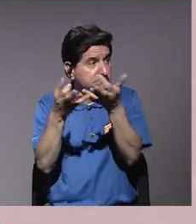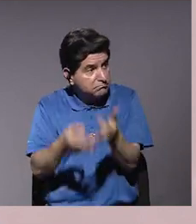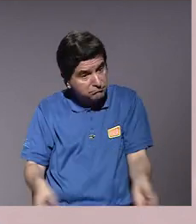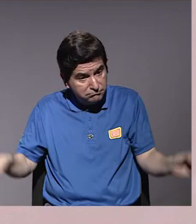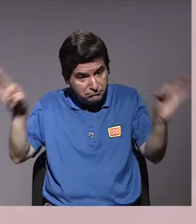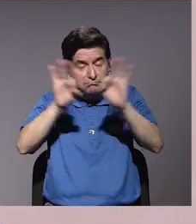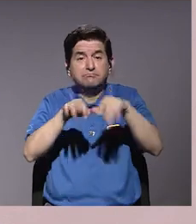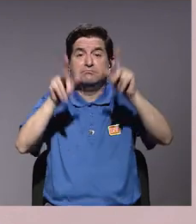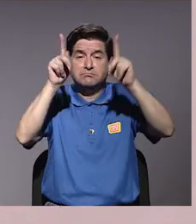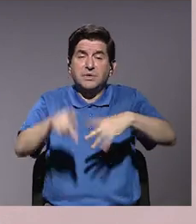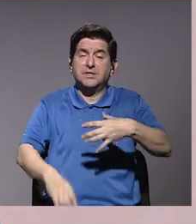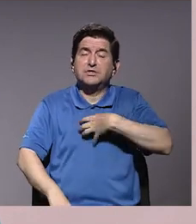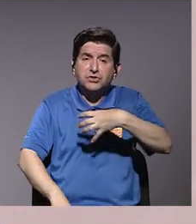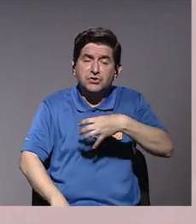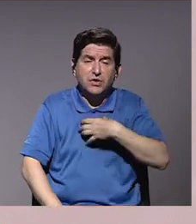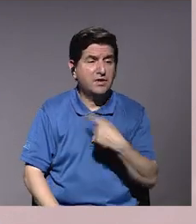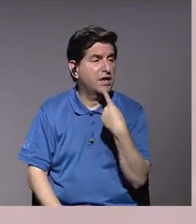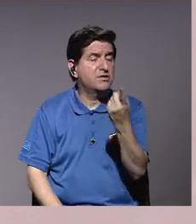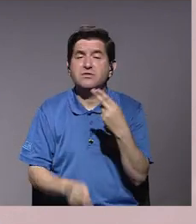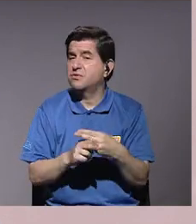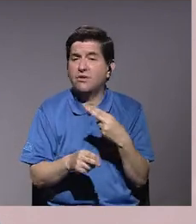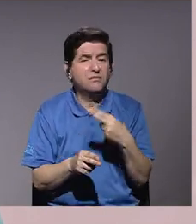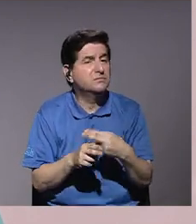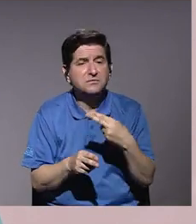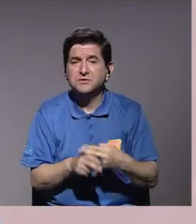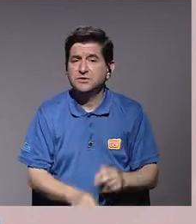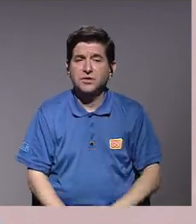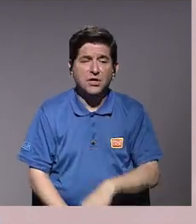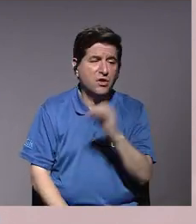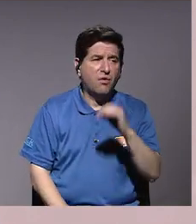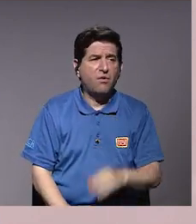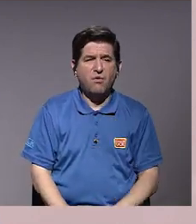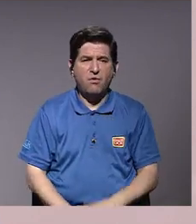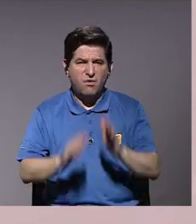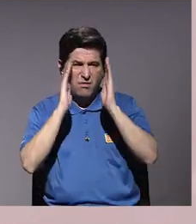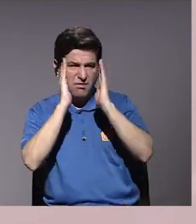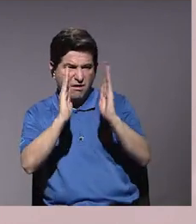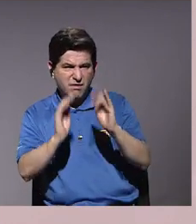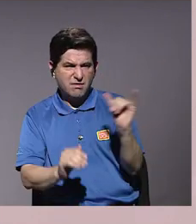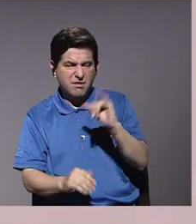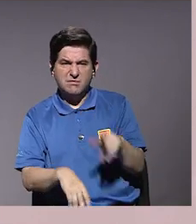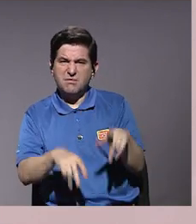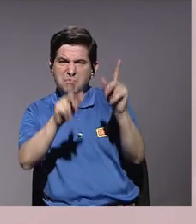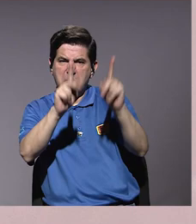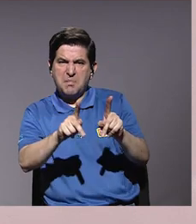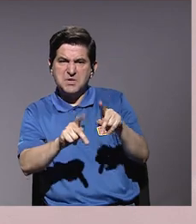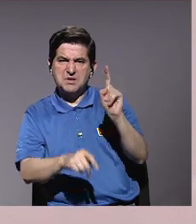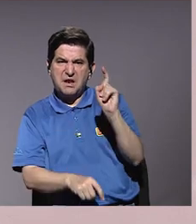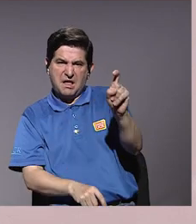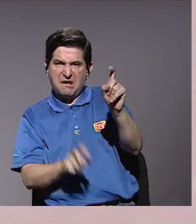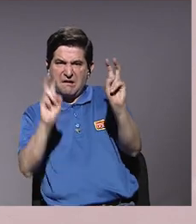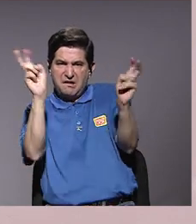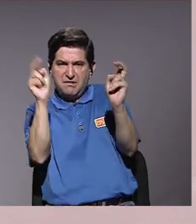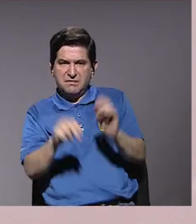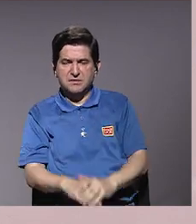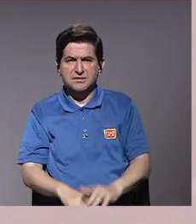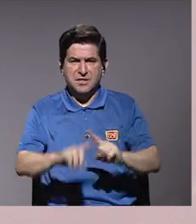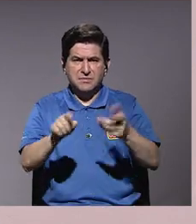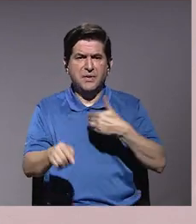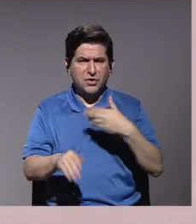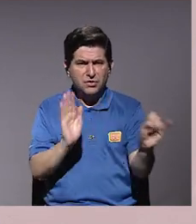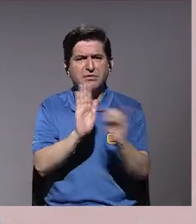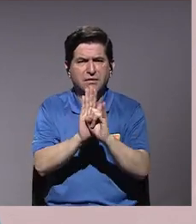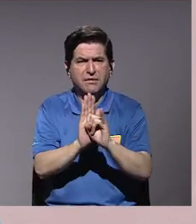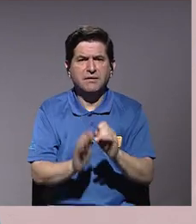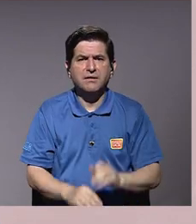muy importante porque a veces la gente se queja de que no le dicen el nombre, de que la tratan como una persona X, pero nosotros tenemos